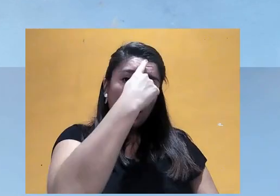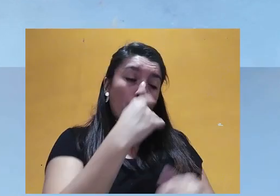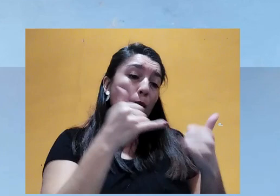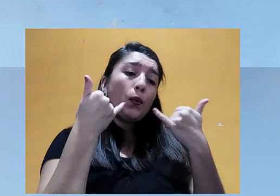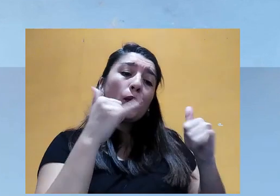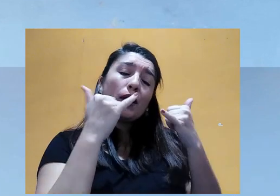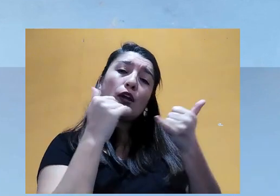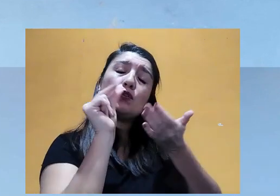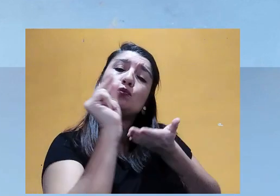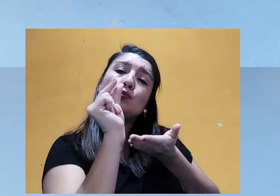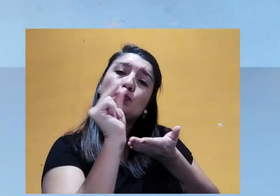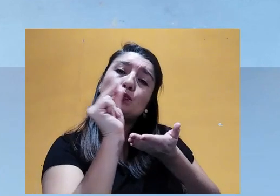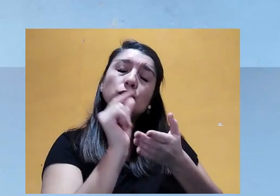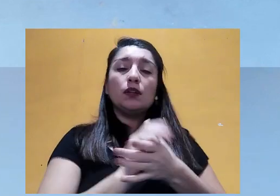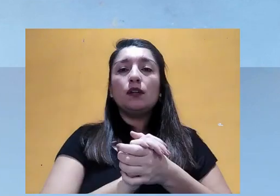Juguetes pequeños.